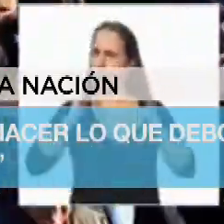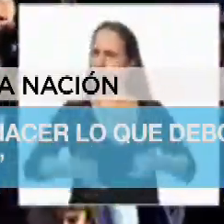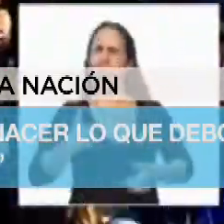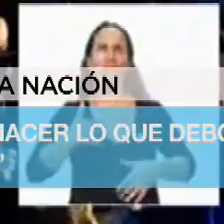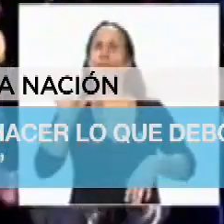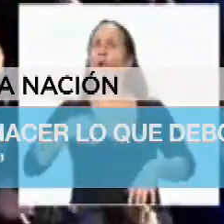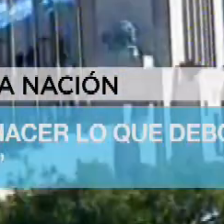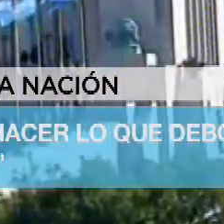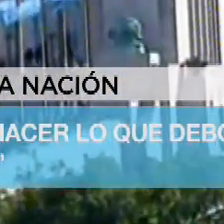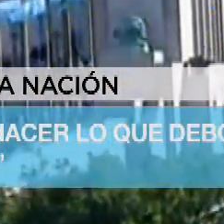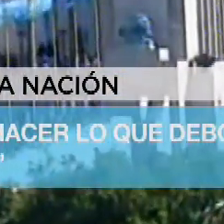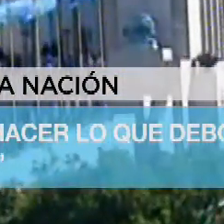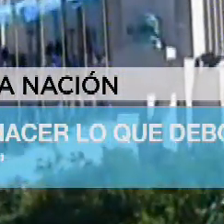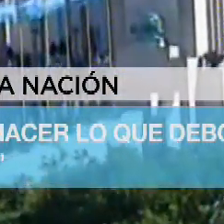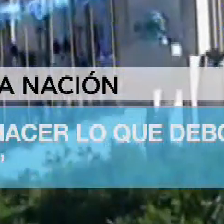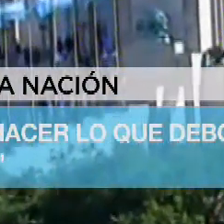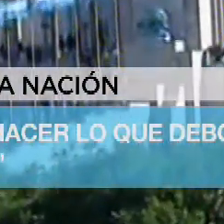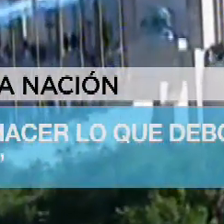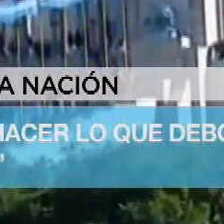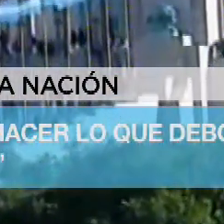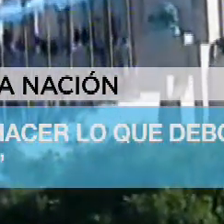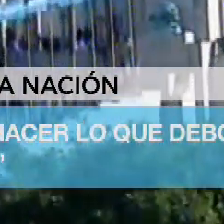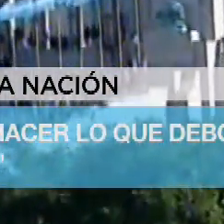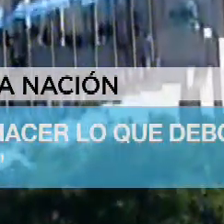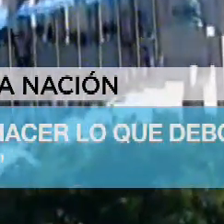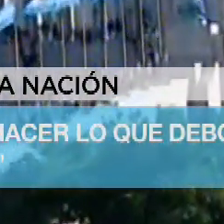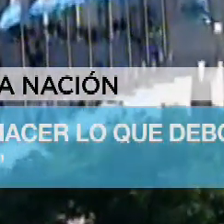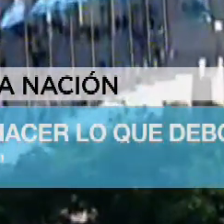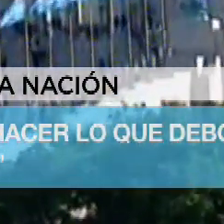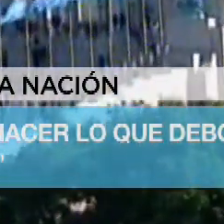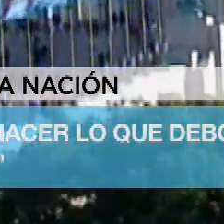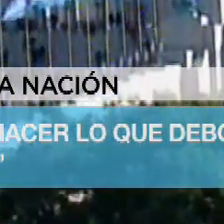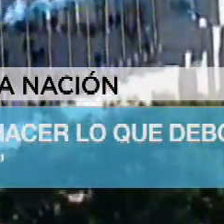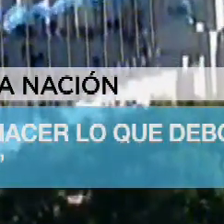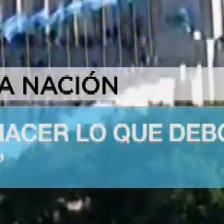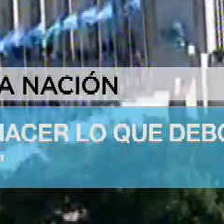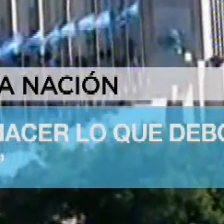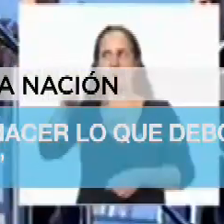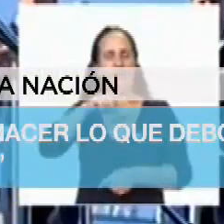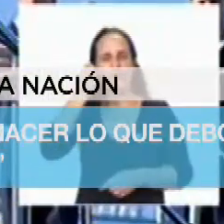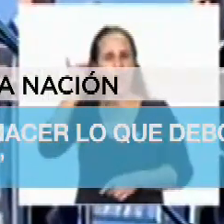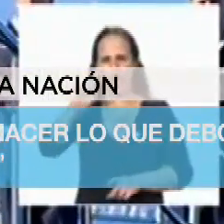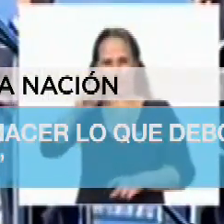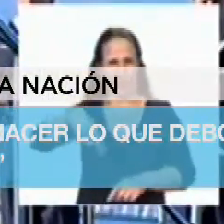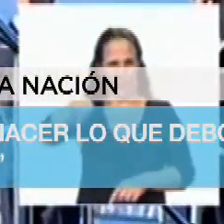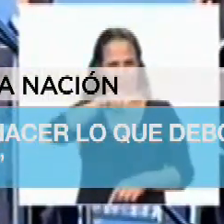deber, pero nunca a rifar la patria. No olviden también